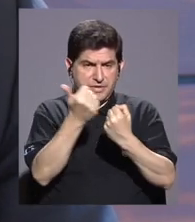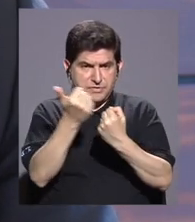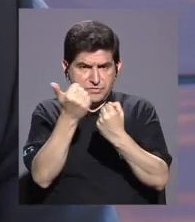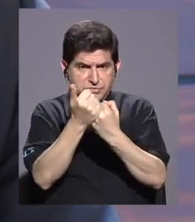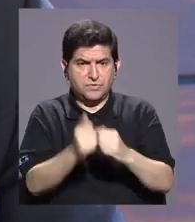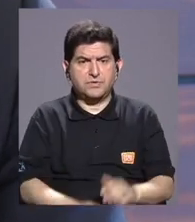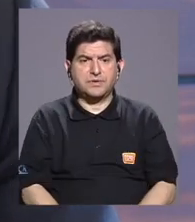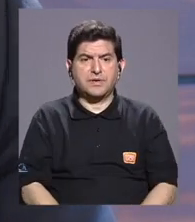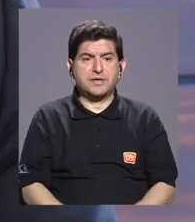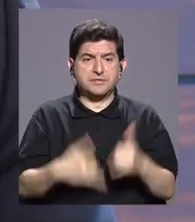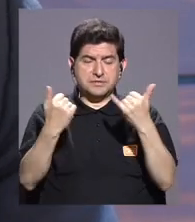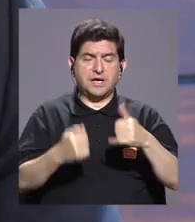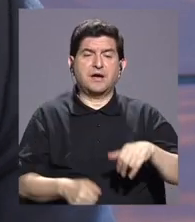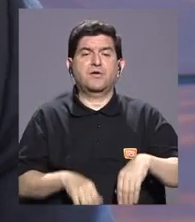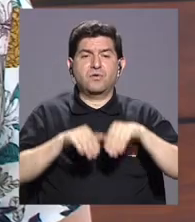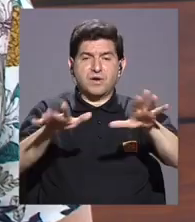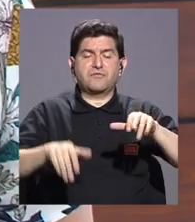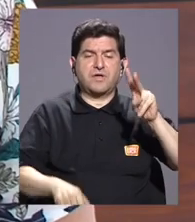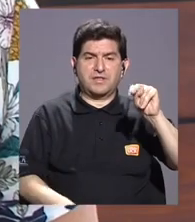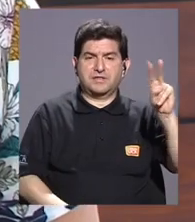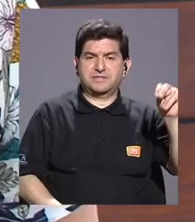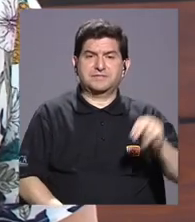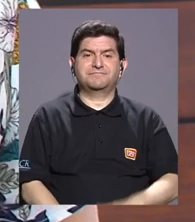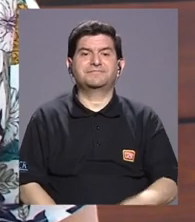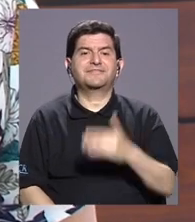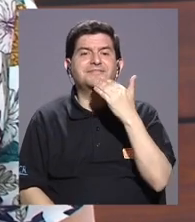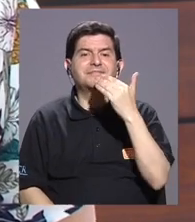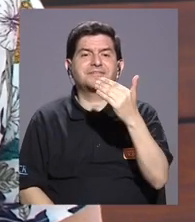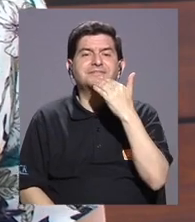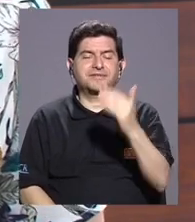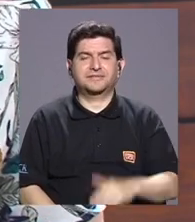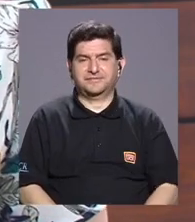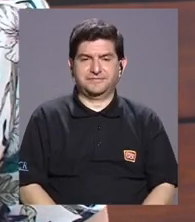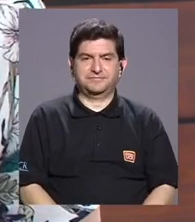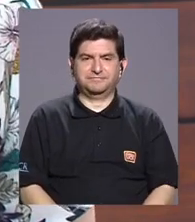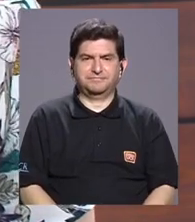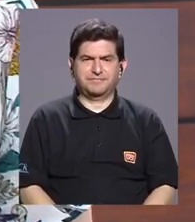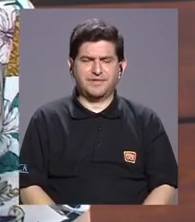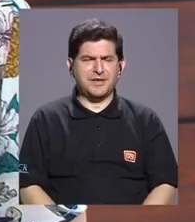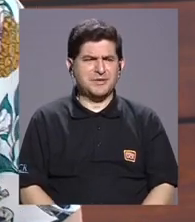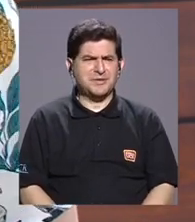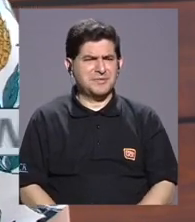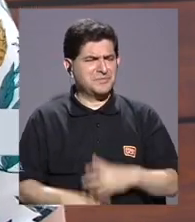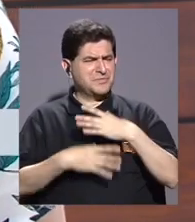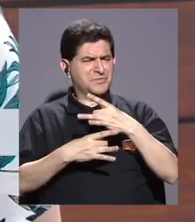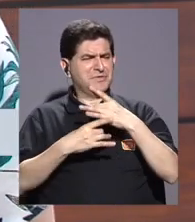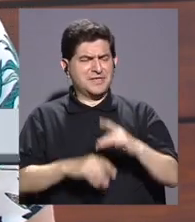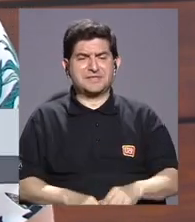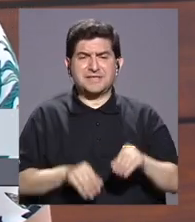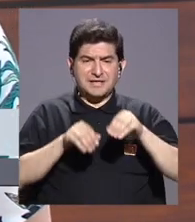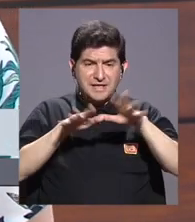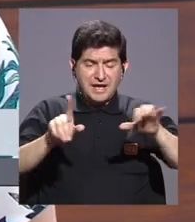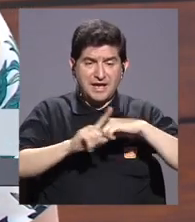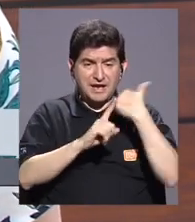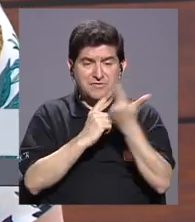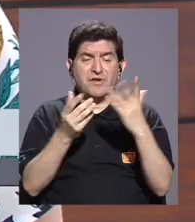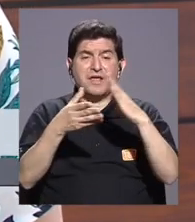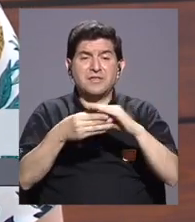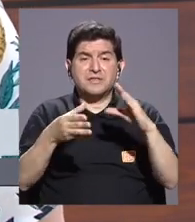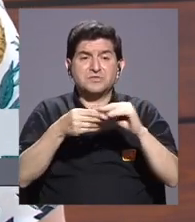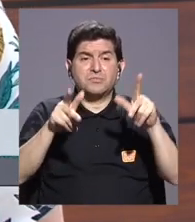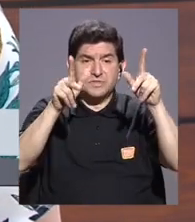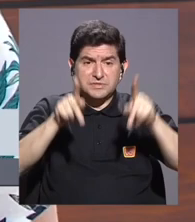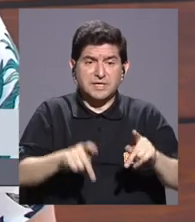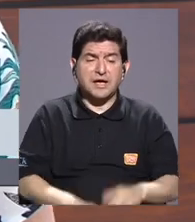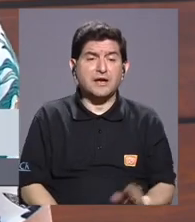respalden. Vamos a las redes con Nani. Muchas gracias. Me parece muy peculiar que en redes sociales están comentando